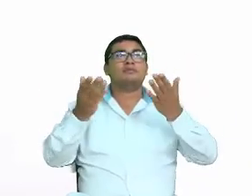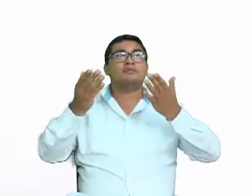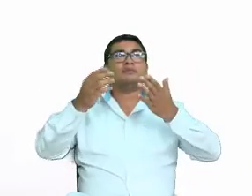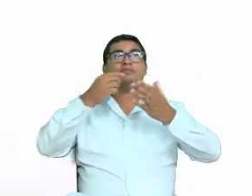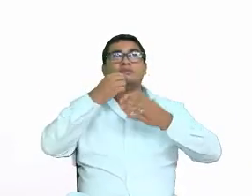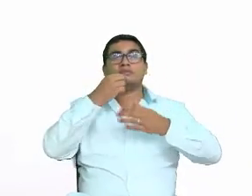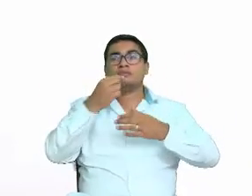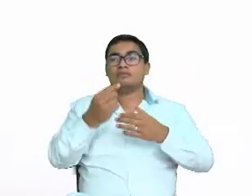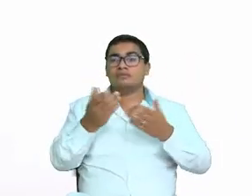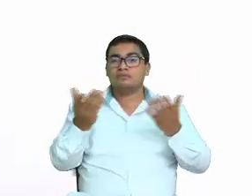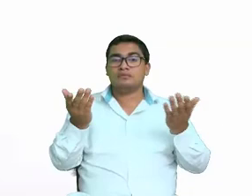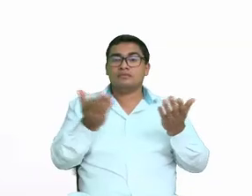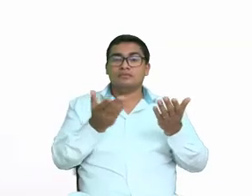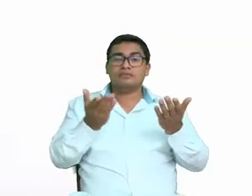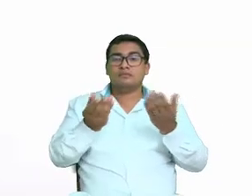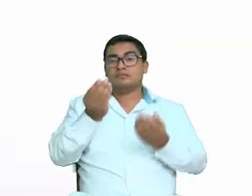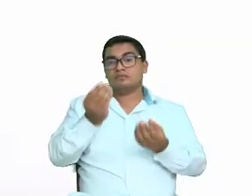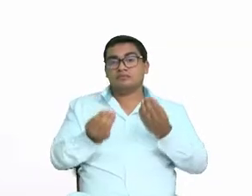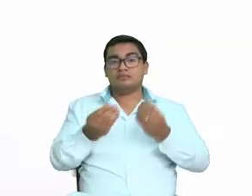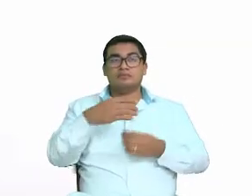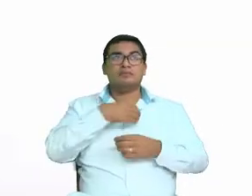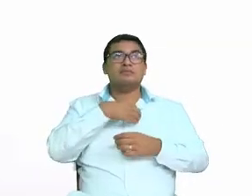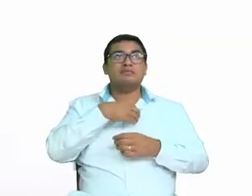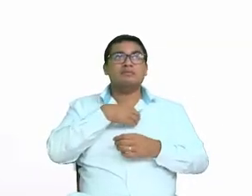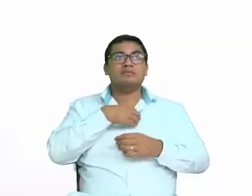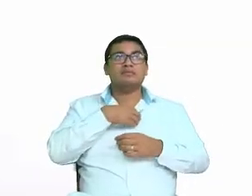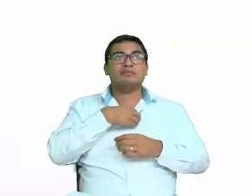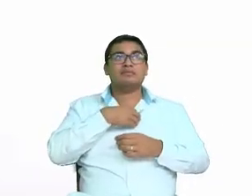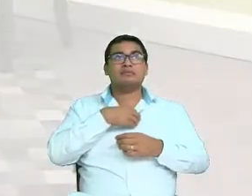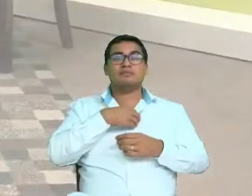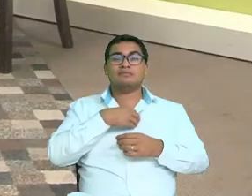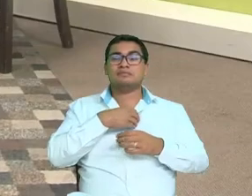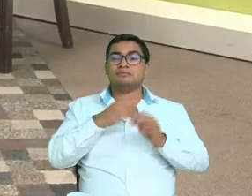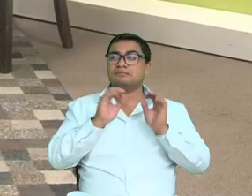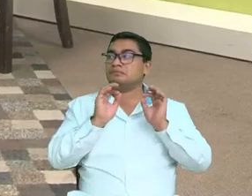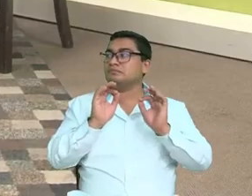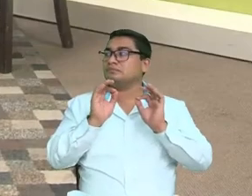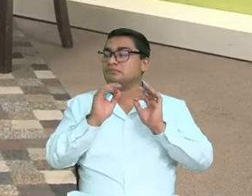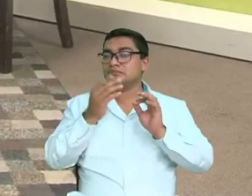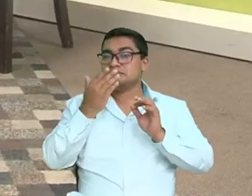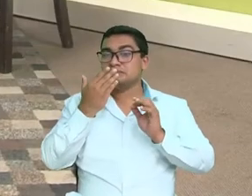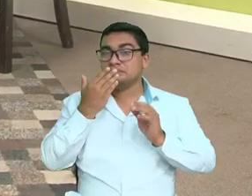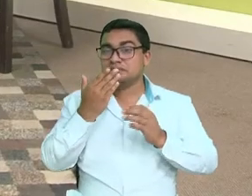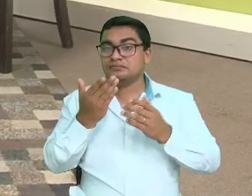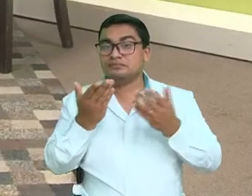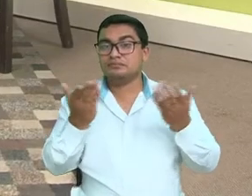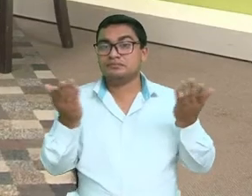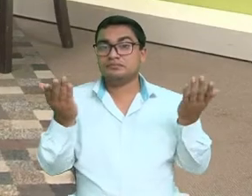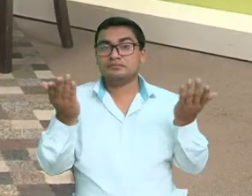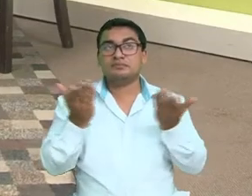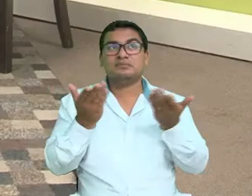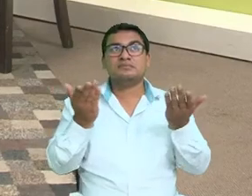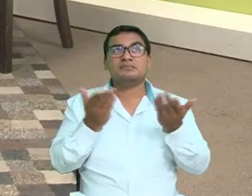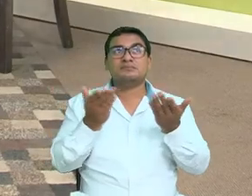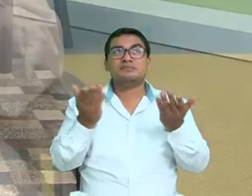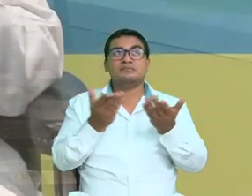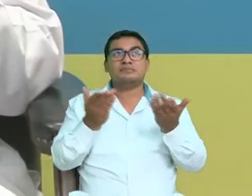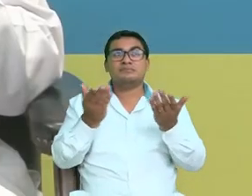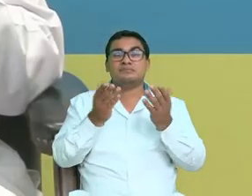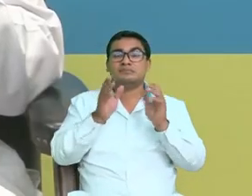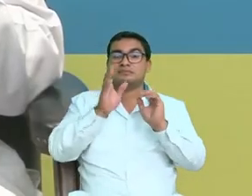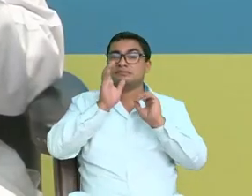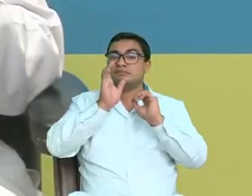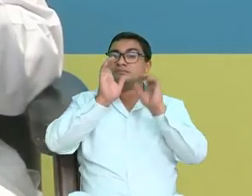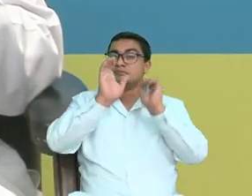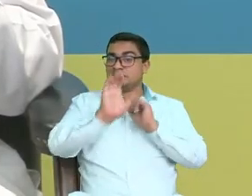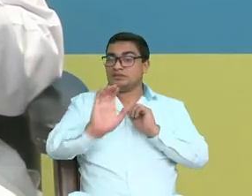sentado, esto depende también del crecimiento. Sí, bueno, el crecimiento de un niño, el crecimiento en